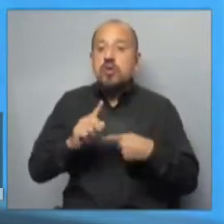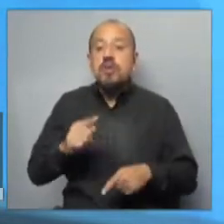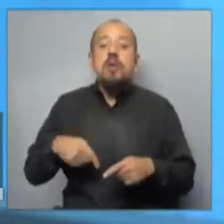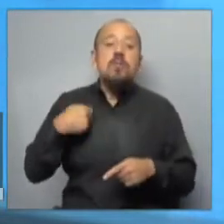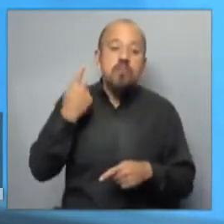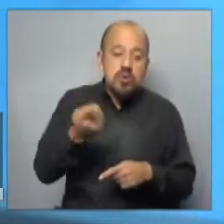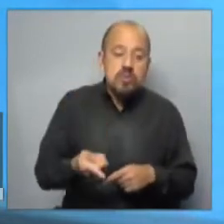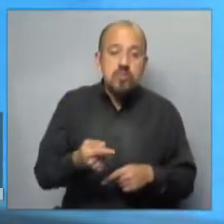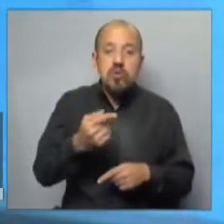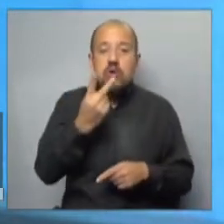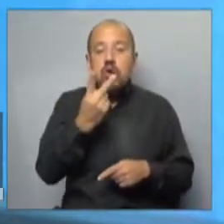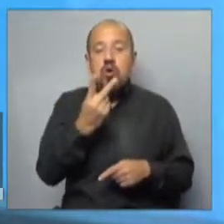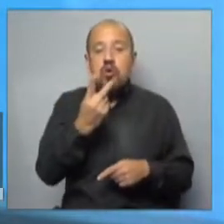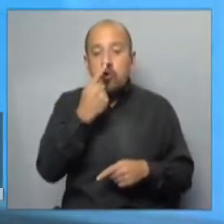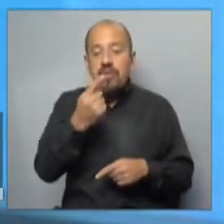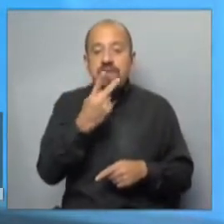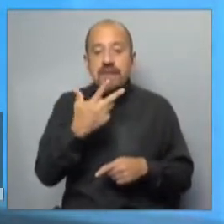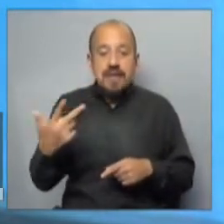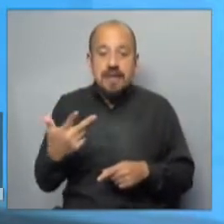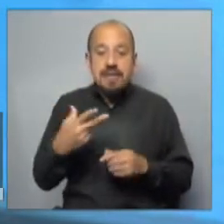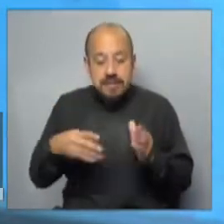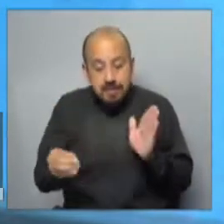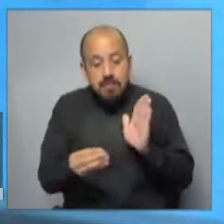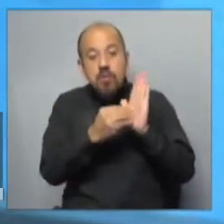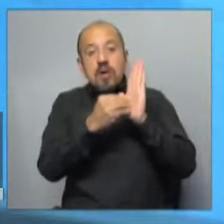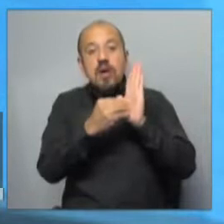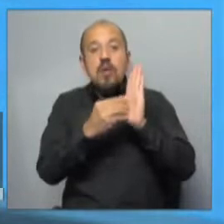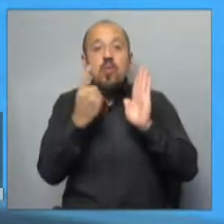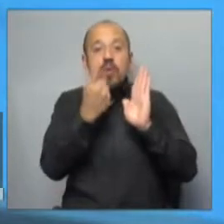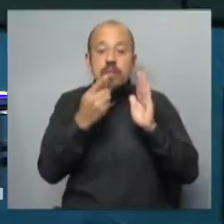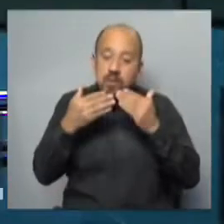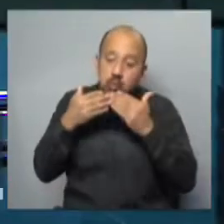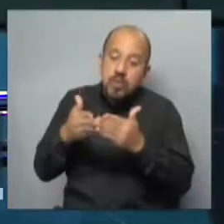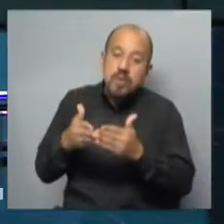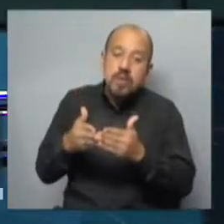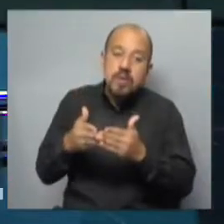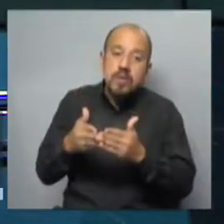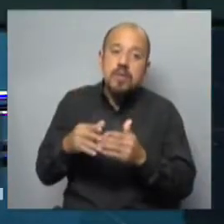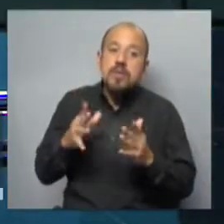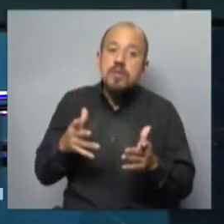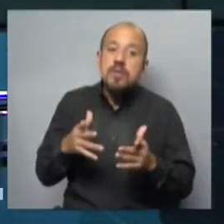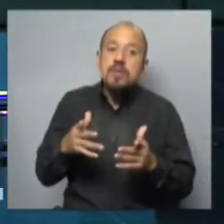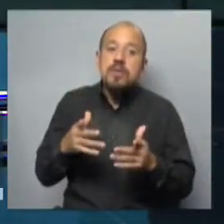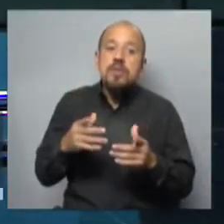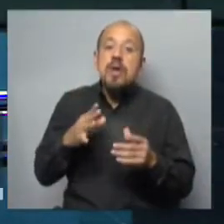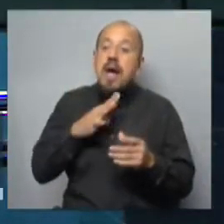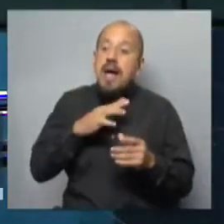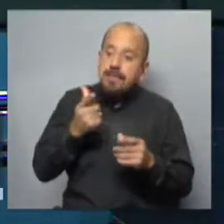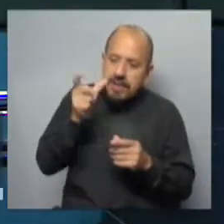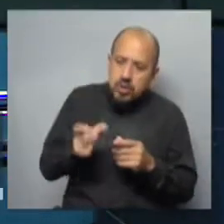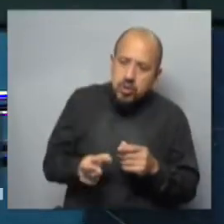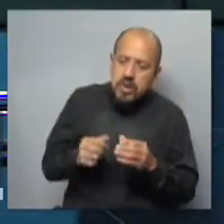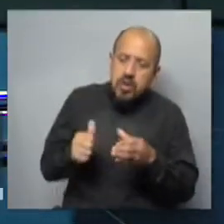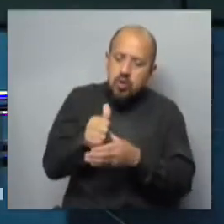censo que va a ser en el 2023 se introdujera por lo menos una pregunta que fuera sobre esto si hay una persona con